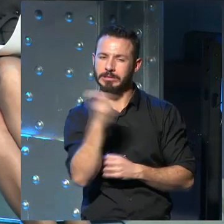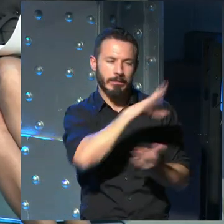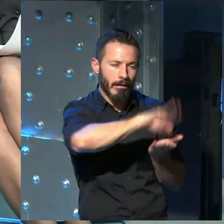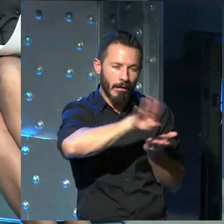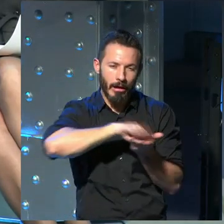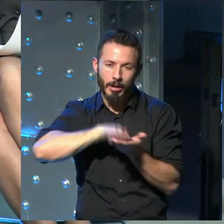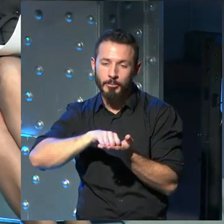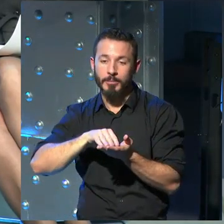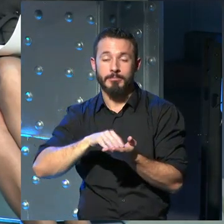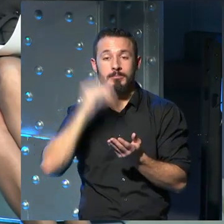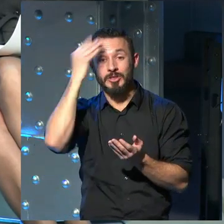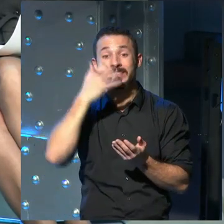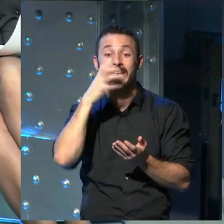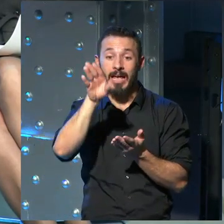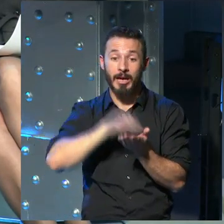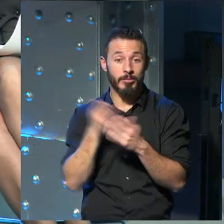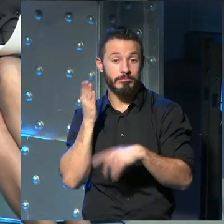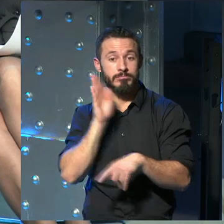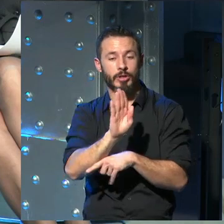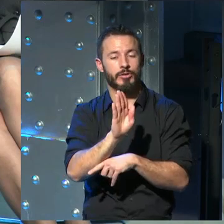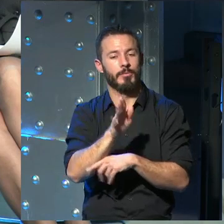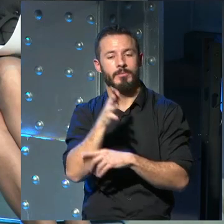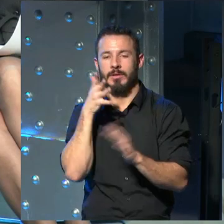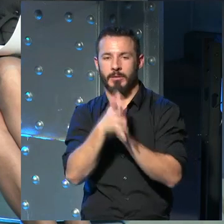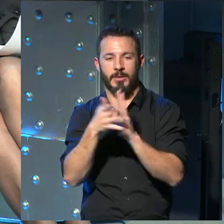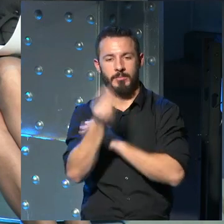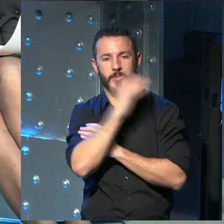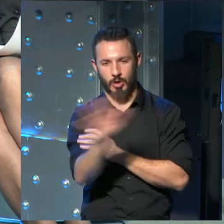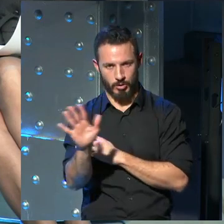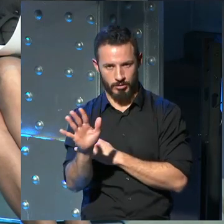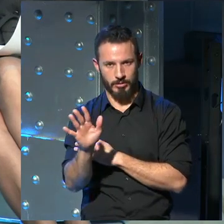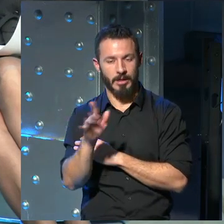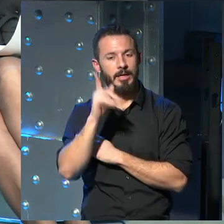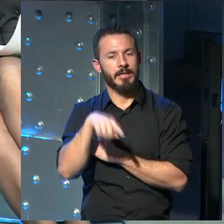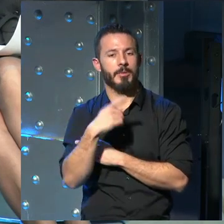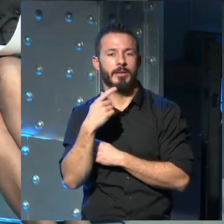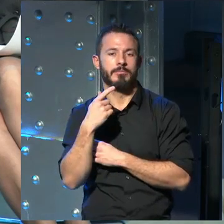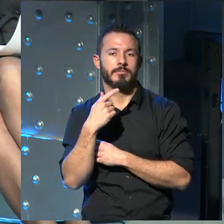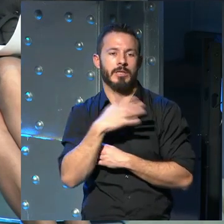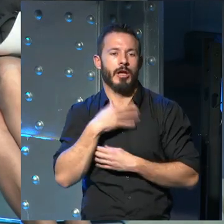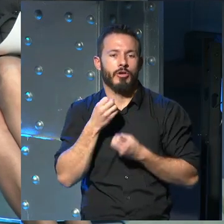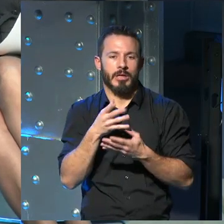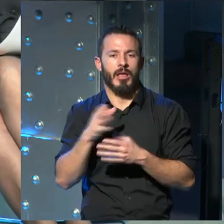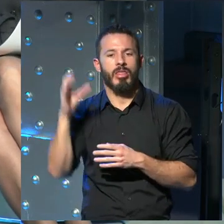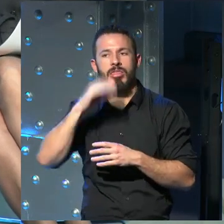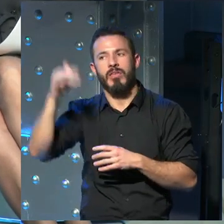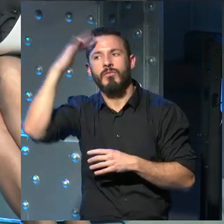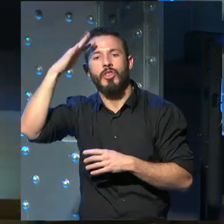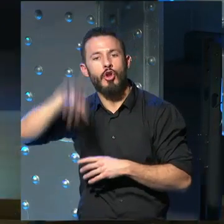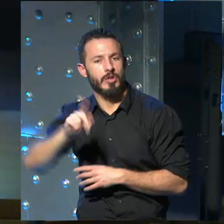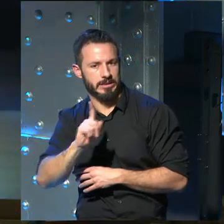ideal de explicar las cosas y también de dar el mensaje de que no es ciencia ficción, ¿no? Que es una realidad.